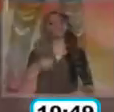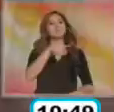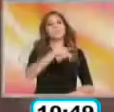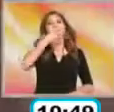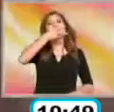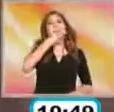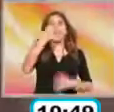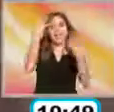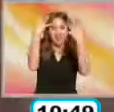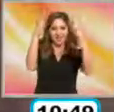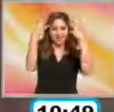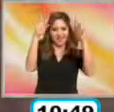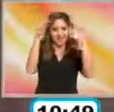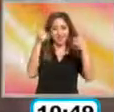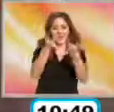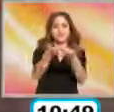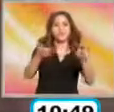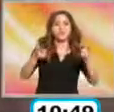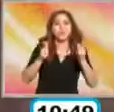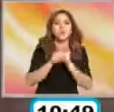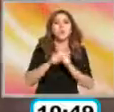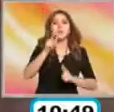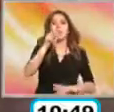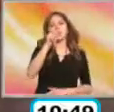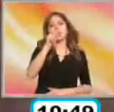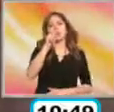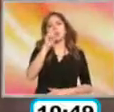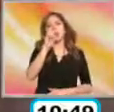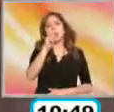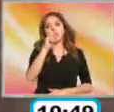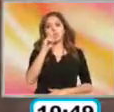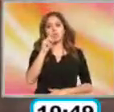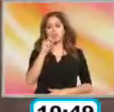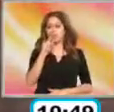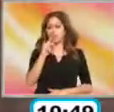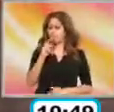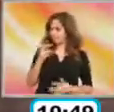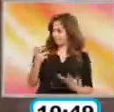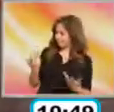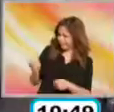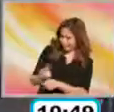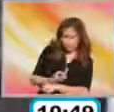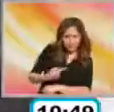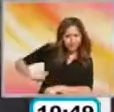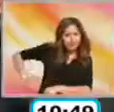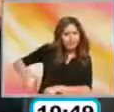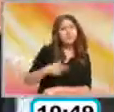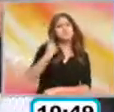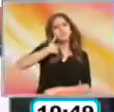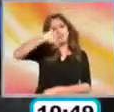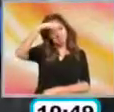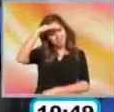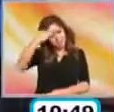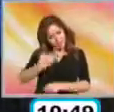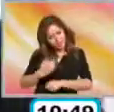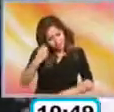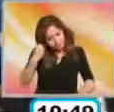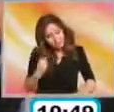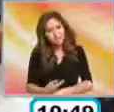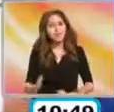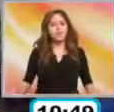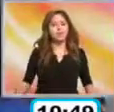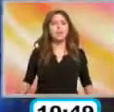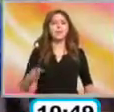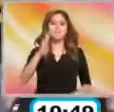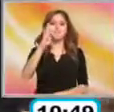¡El aplauso para banda! Todo te plebes, ¿qué pues? Andan muy desanimados. Yo sé que es temprano. No ¡Somos sus amigos